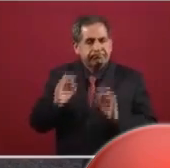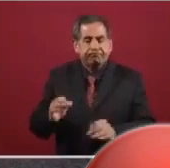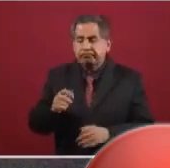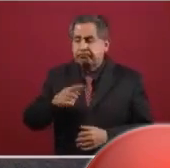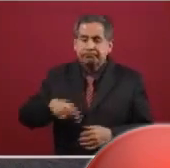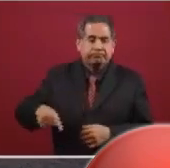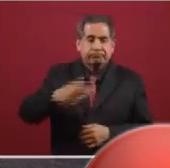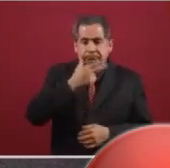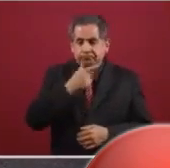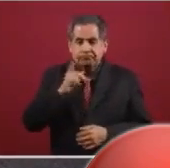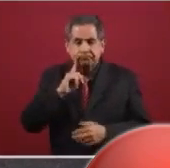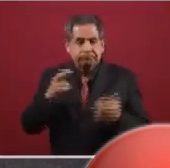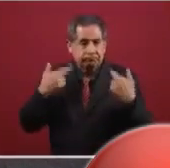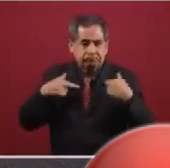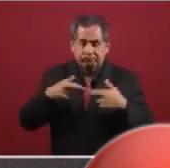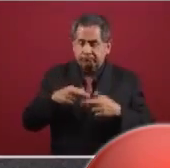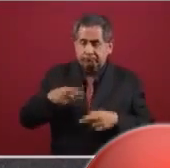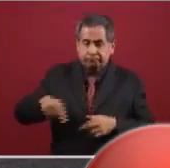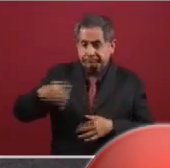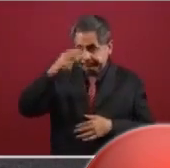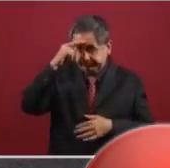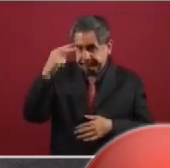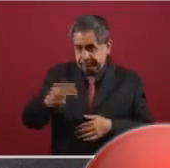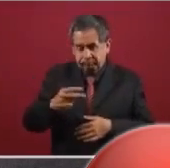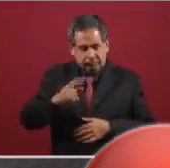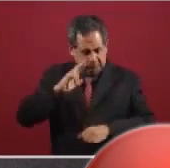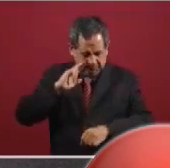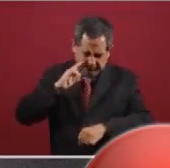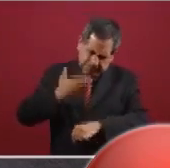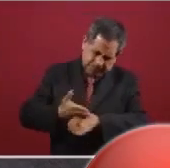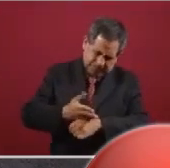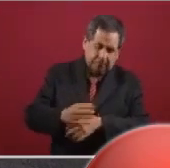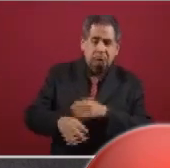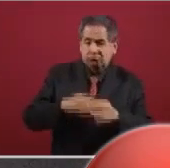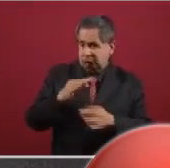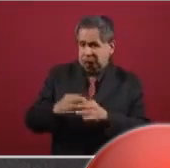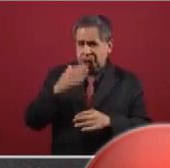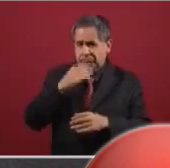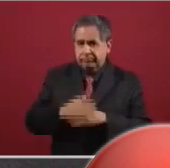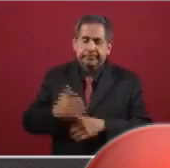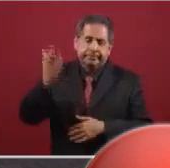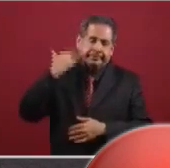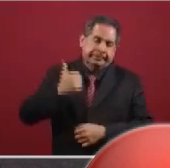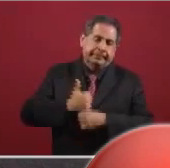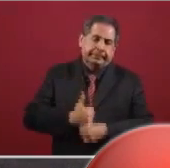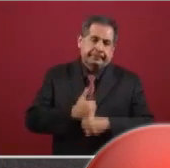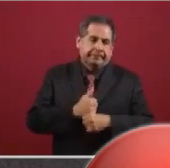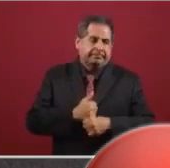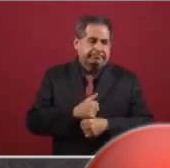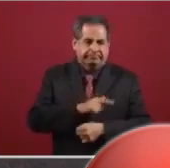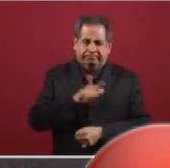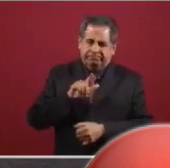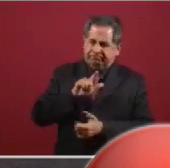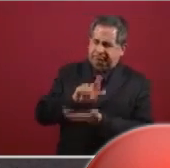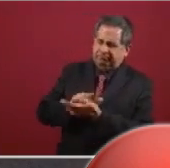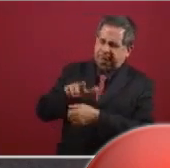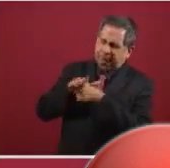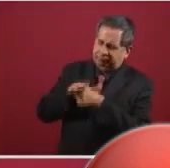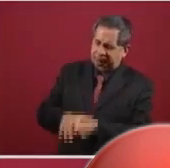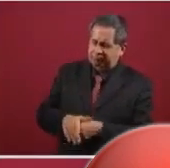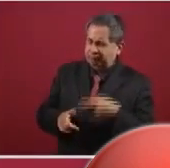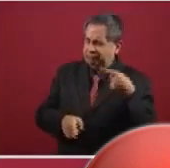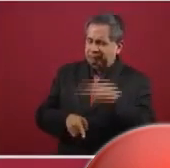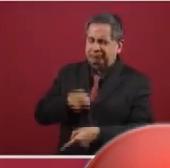las maestras y los maestros de México son responsables y que fueron víctimas de una campaña de